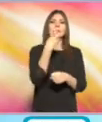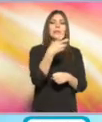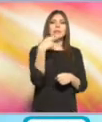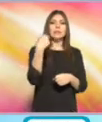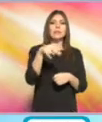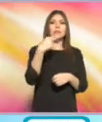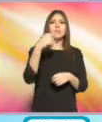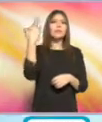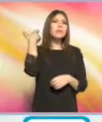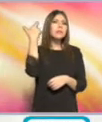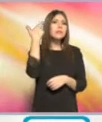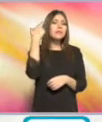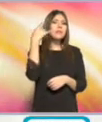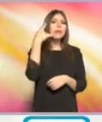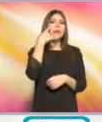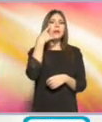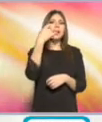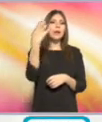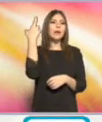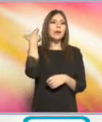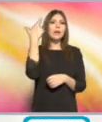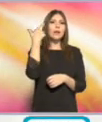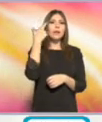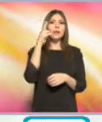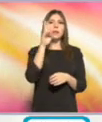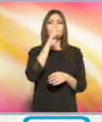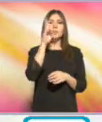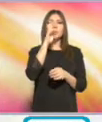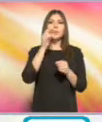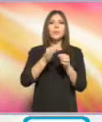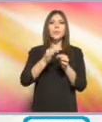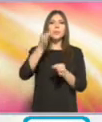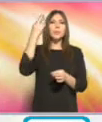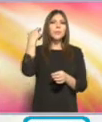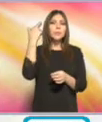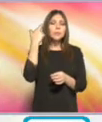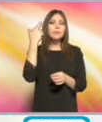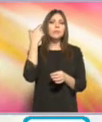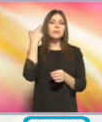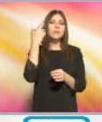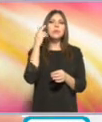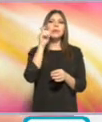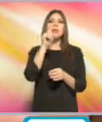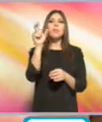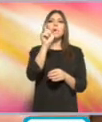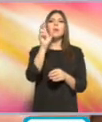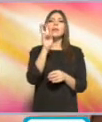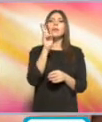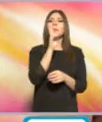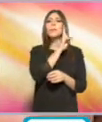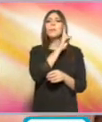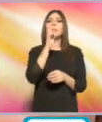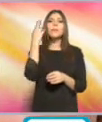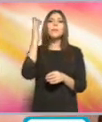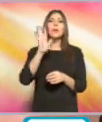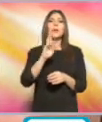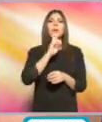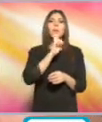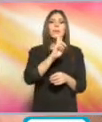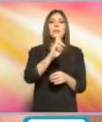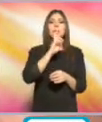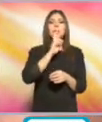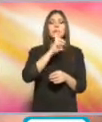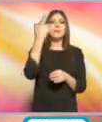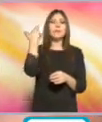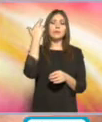llamamos un sonidito que se da en la fase expiratoria. Expiratoria es cuando sacamos el aire. un Esa es silbido. una característica, se